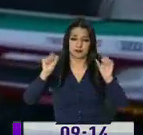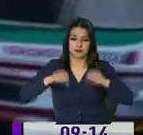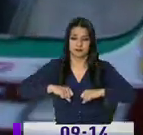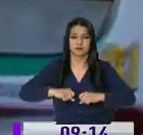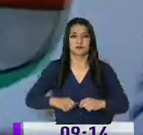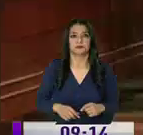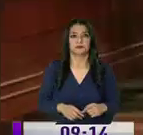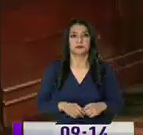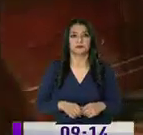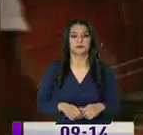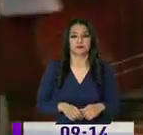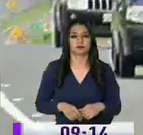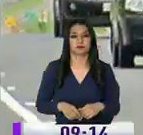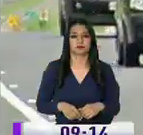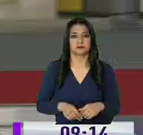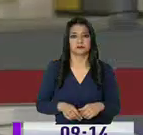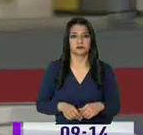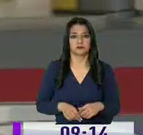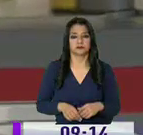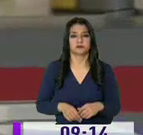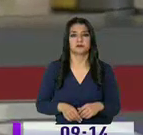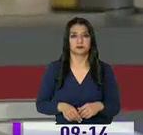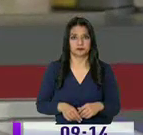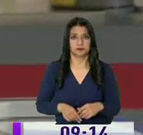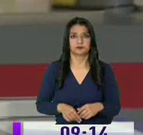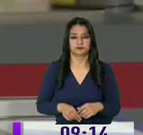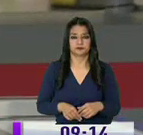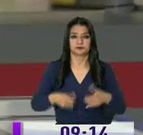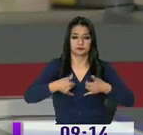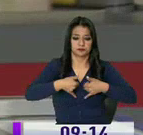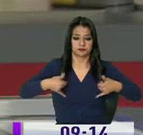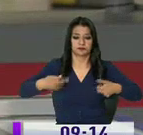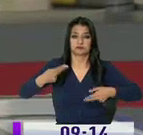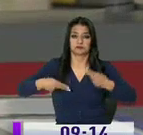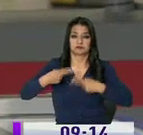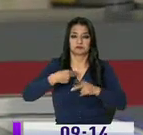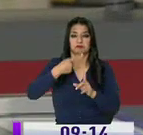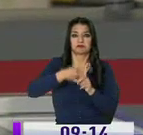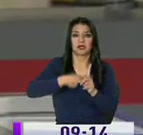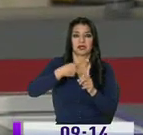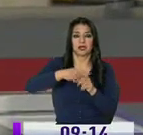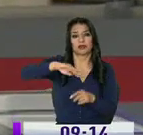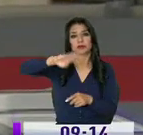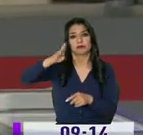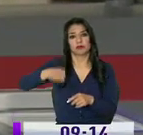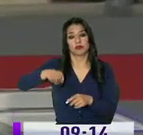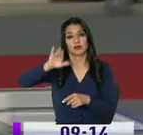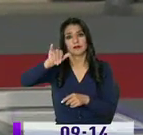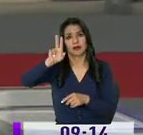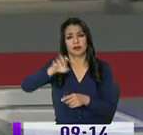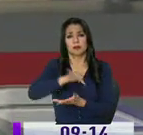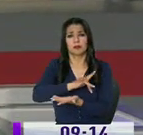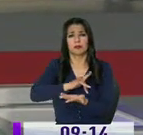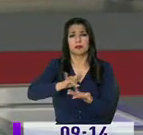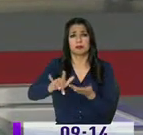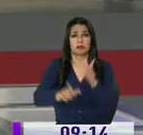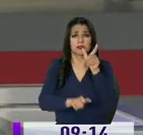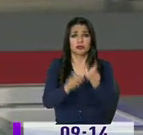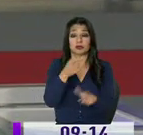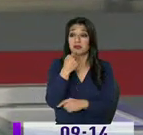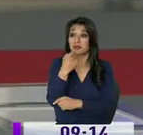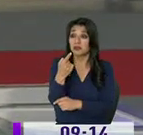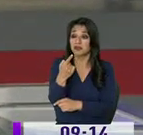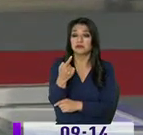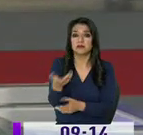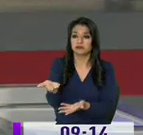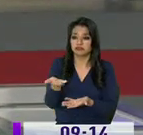Informó Julio César Saona. Varios locales del mercado de Montebello, estos en Guayaquil, lucen vacíos. Los comerciantes aseguran que no les